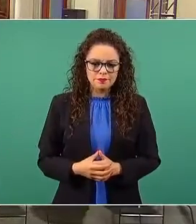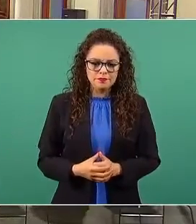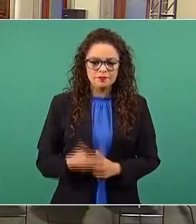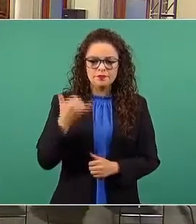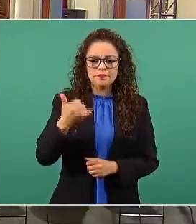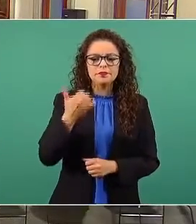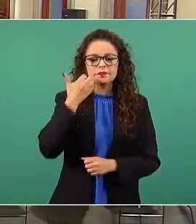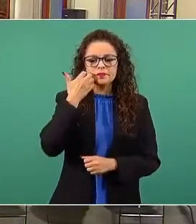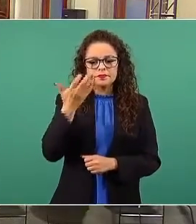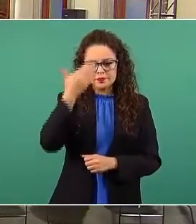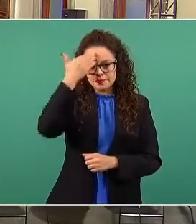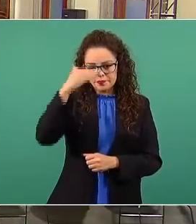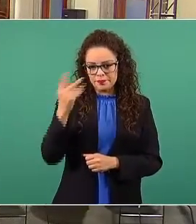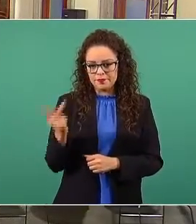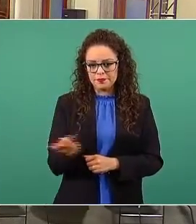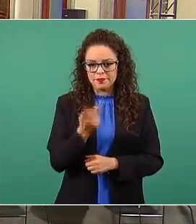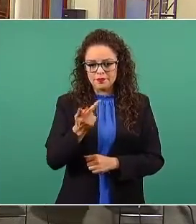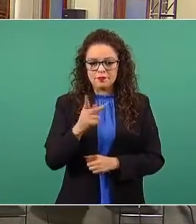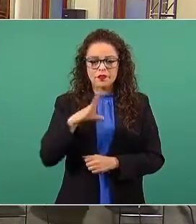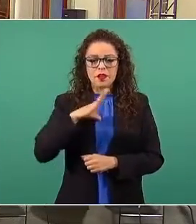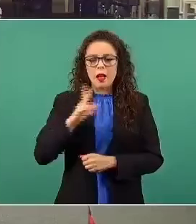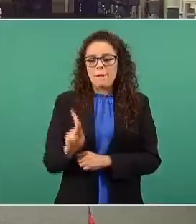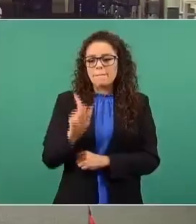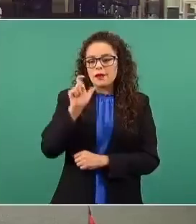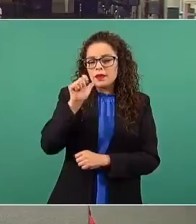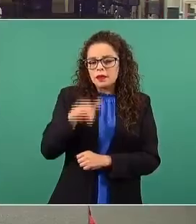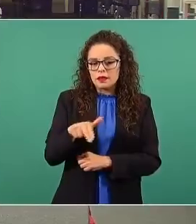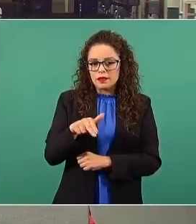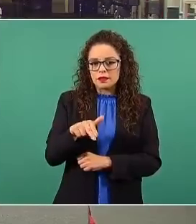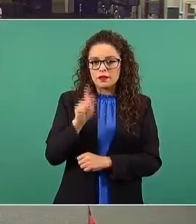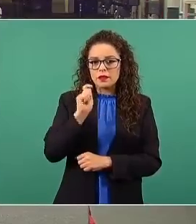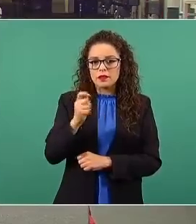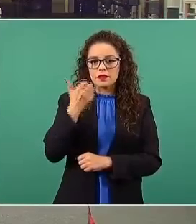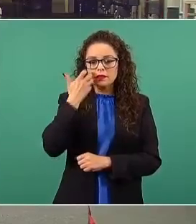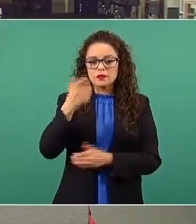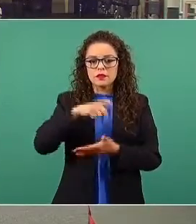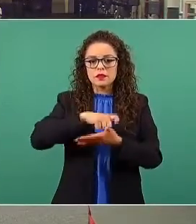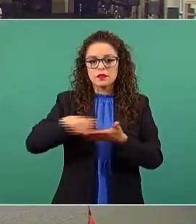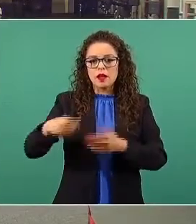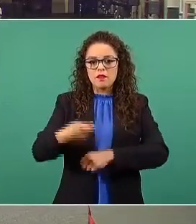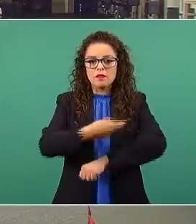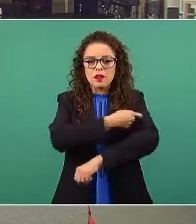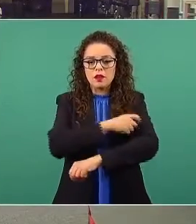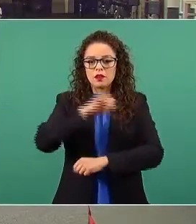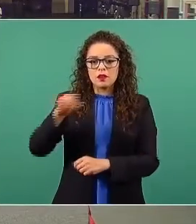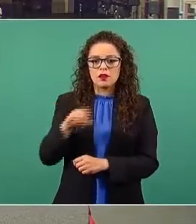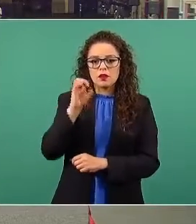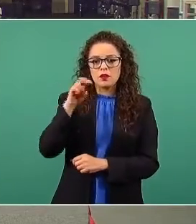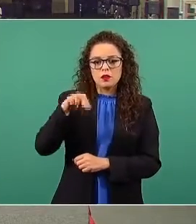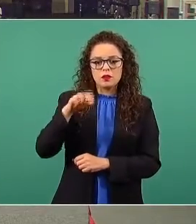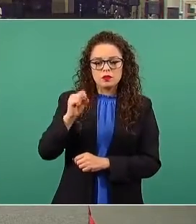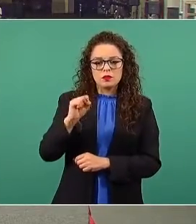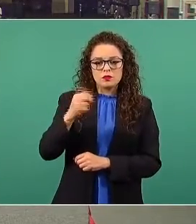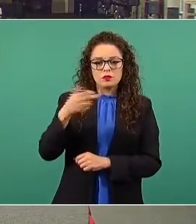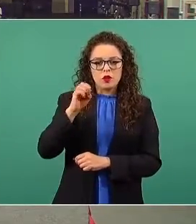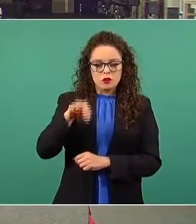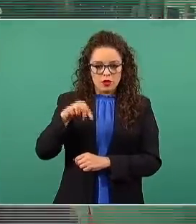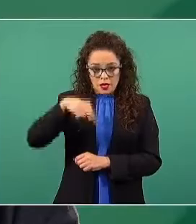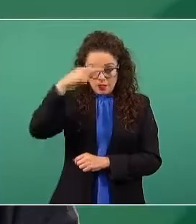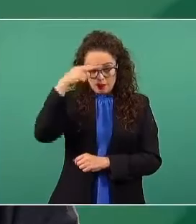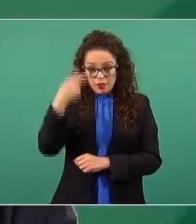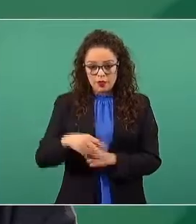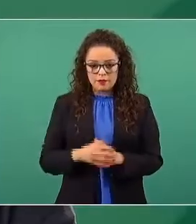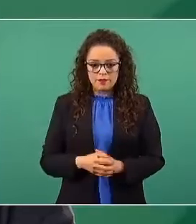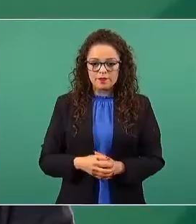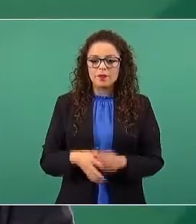Preguntan que si en algún momento se tiene planeado adquirir la vacuna de Johnson aquí en México. Tenemos ya